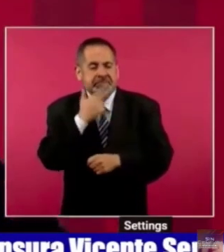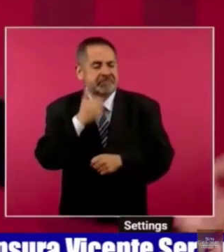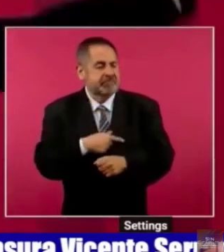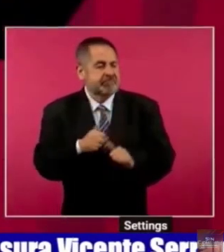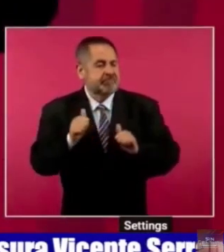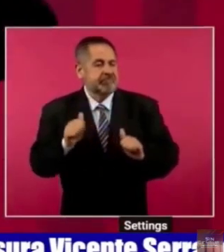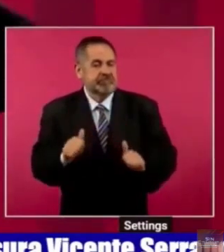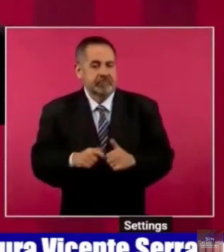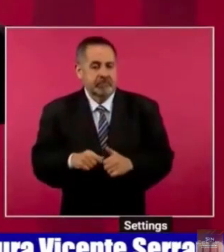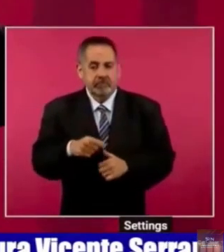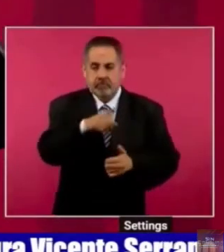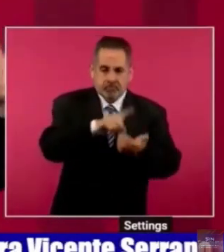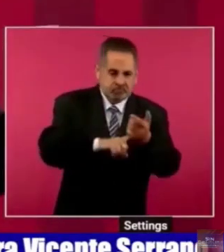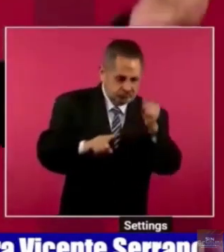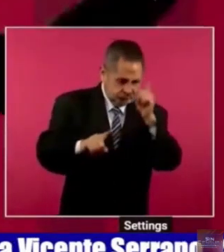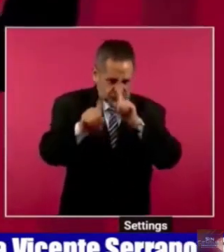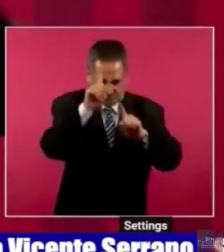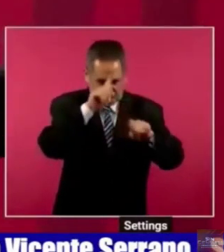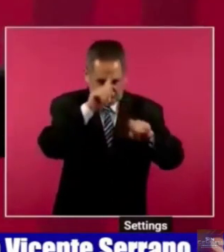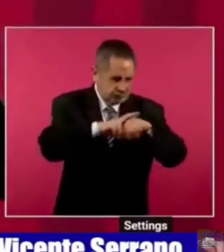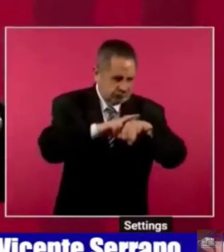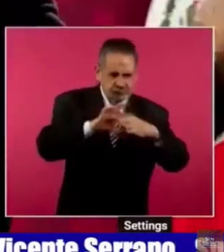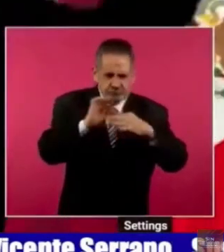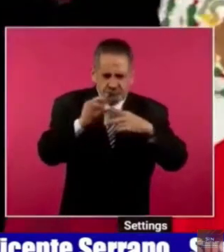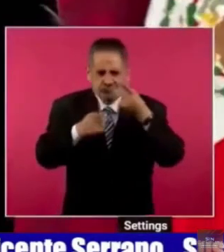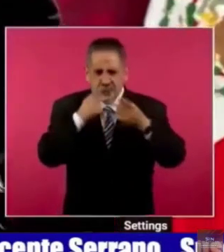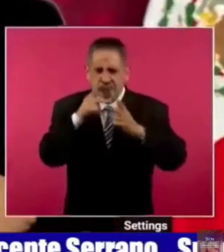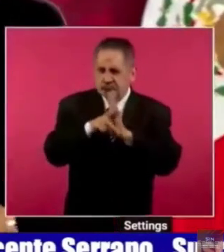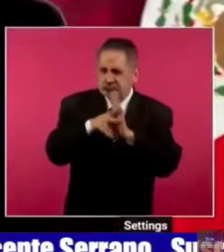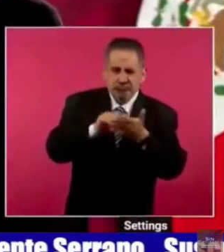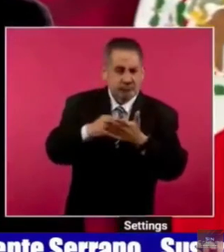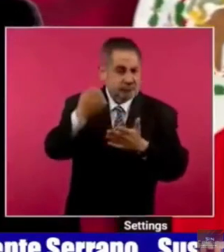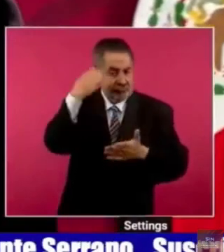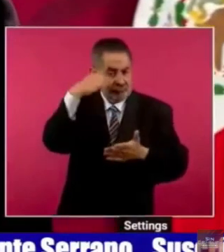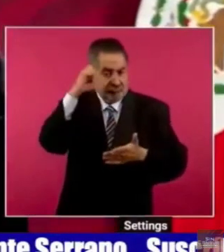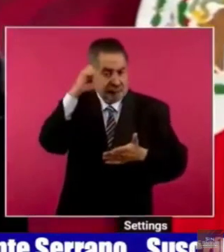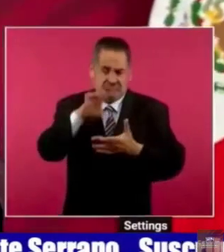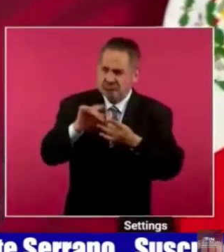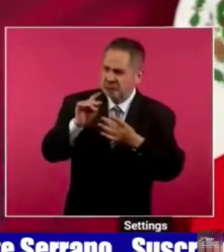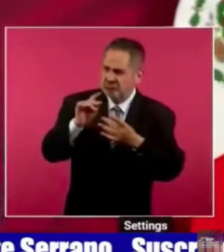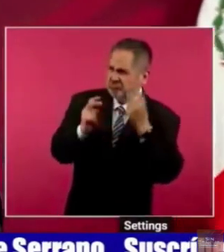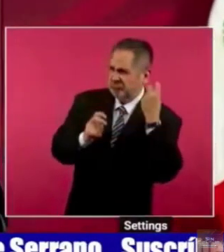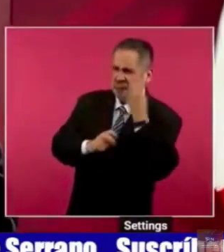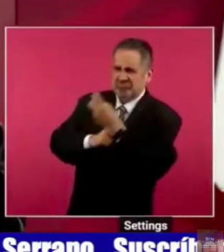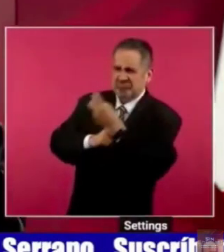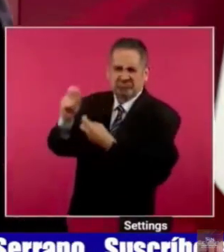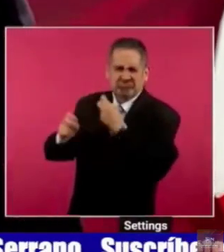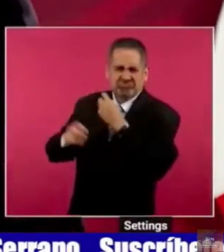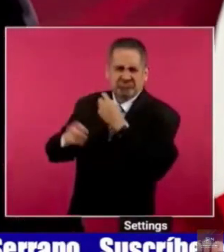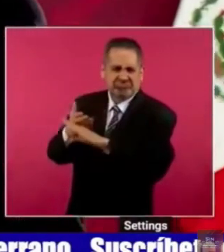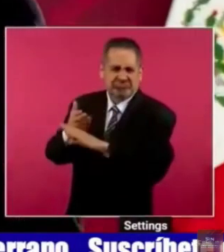traen asesores, publicistas, expertos,